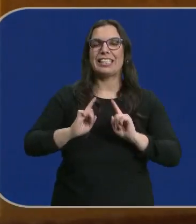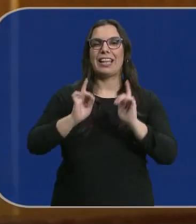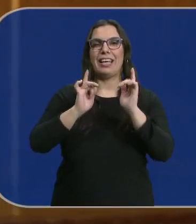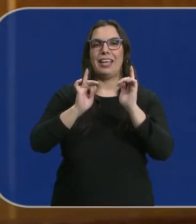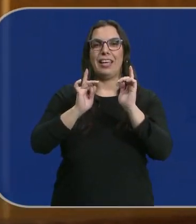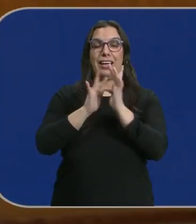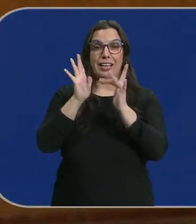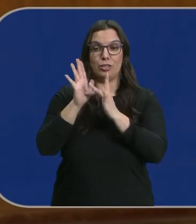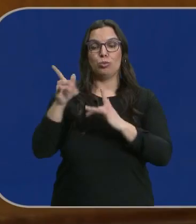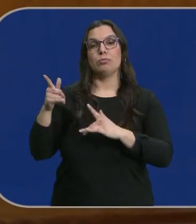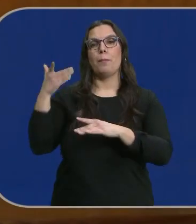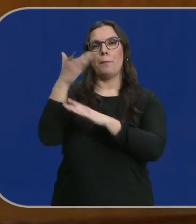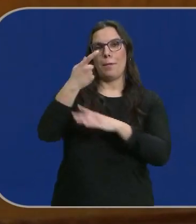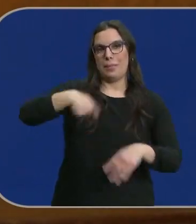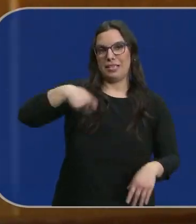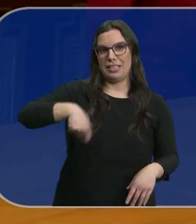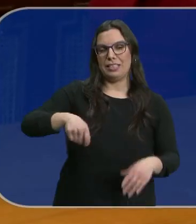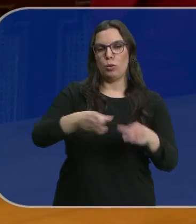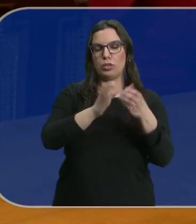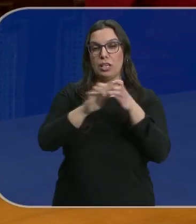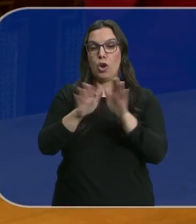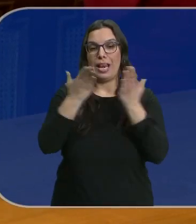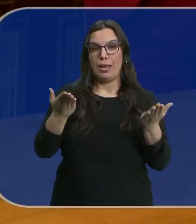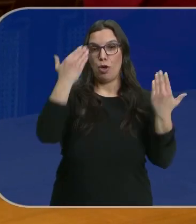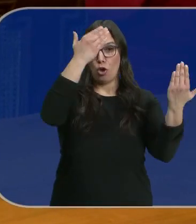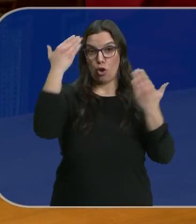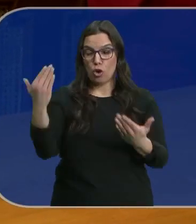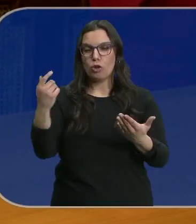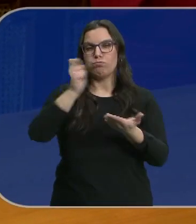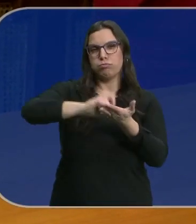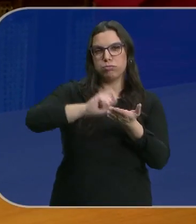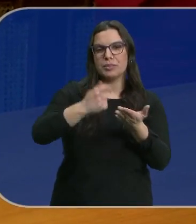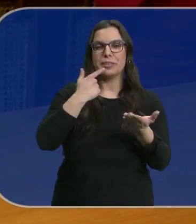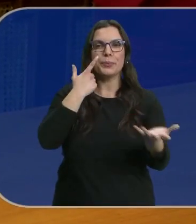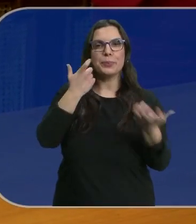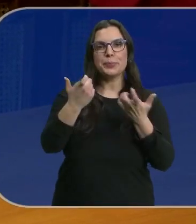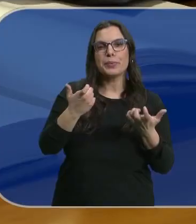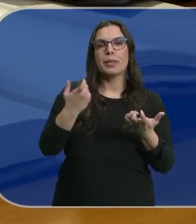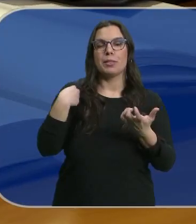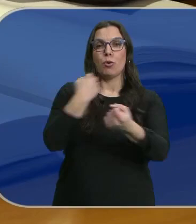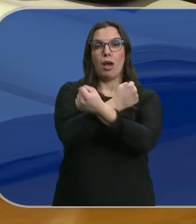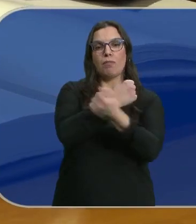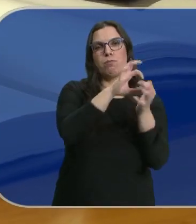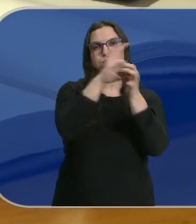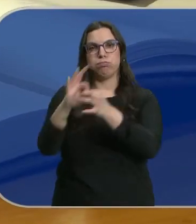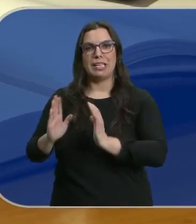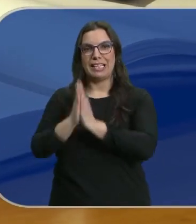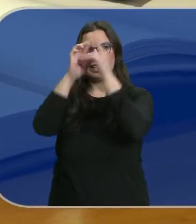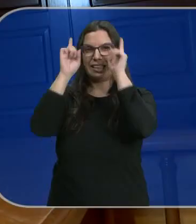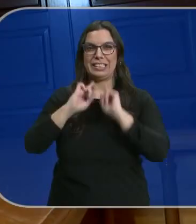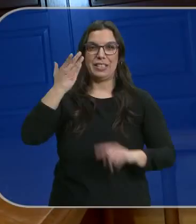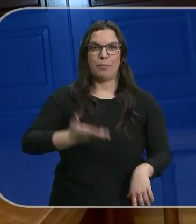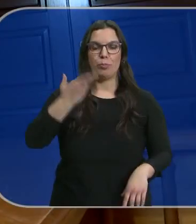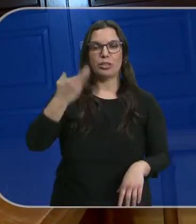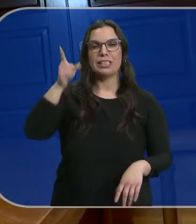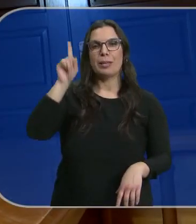la Junta. Alfonso Fernández Mañueco ha destacado en el libro de honor de la villa el enorme atractivo que supone para Alba su vinculación con la Santa, además